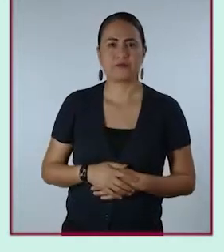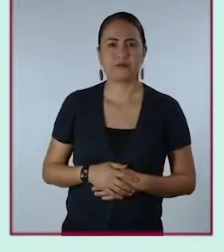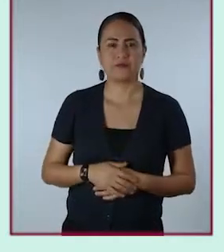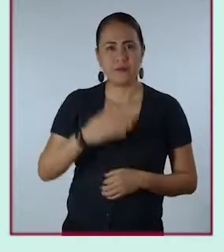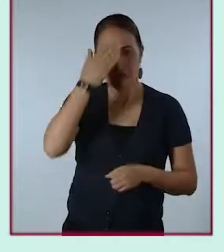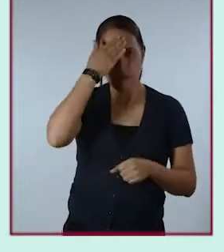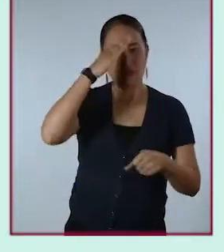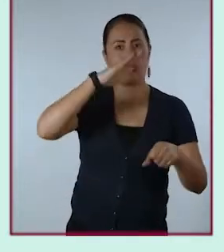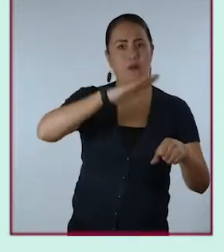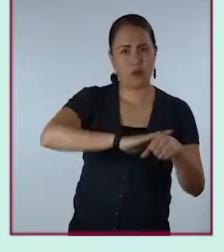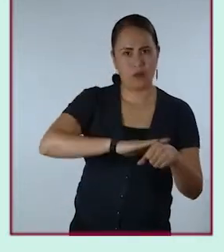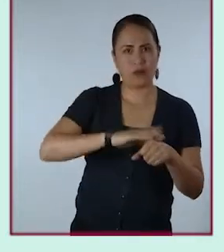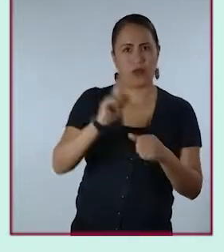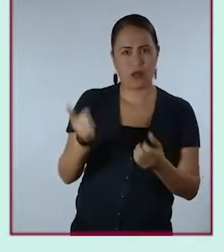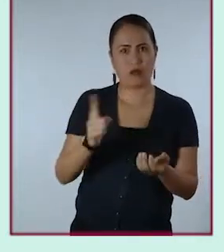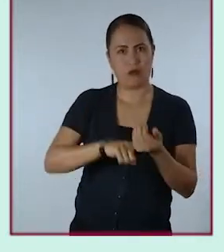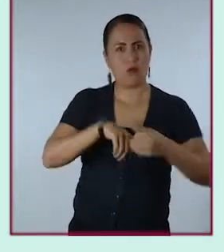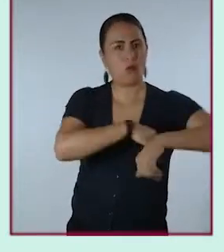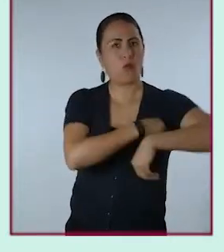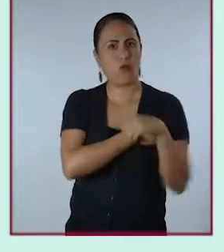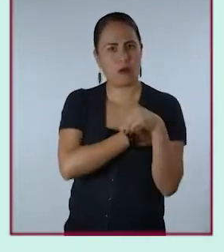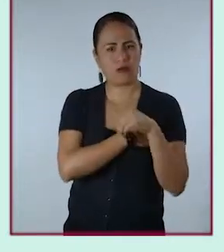Memoria y soporte digital.